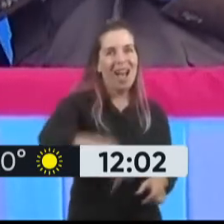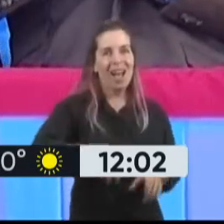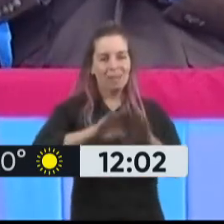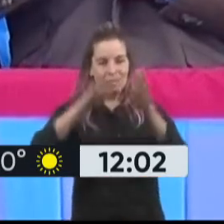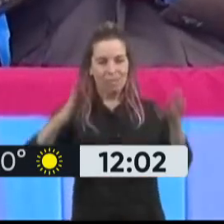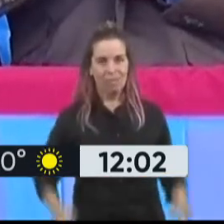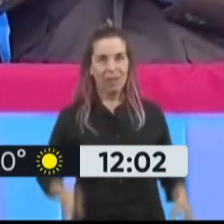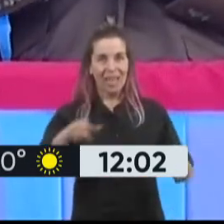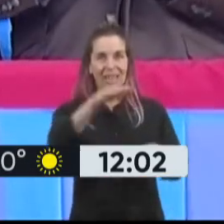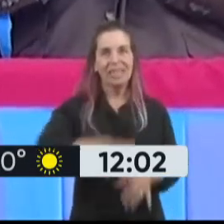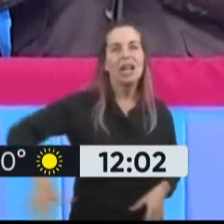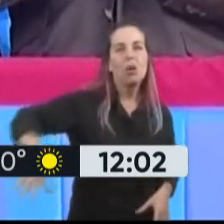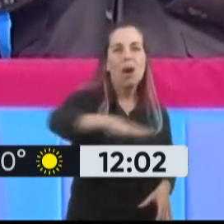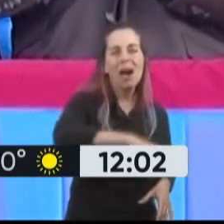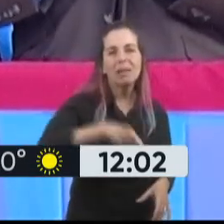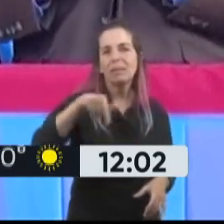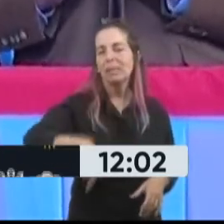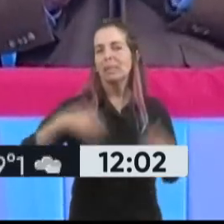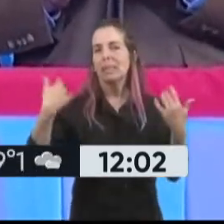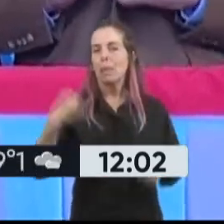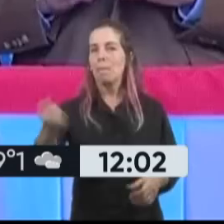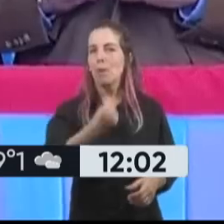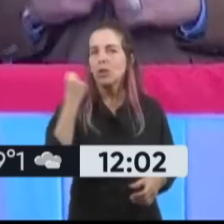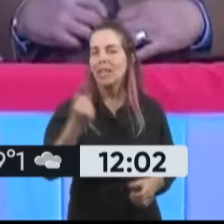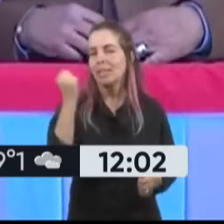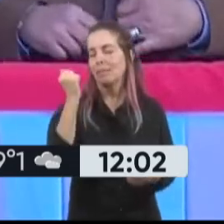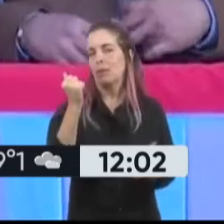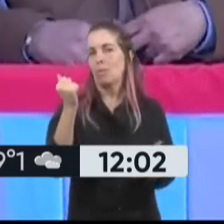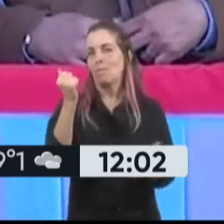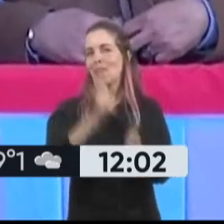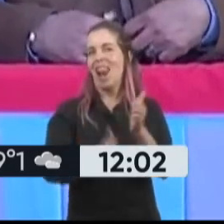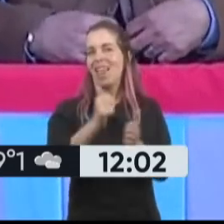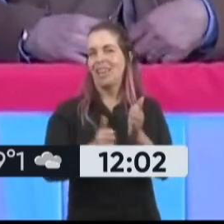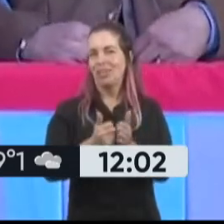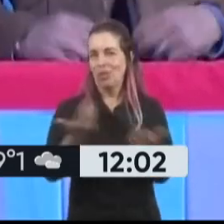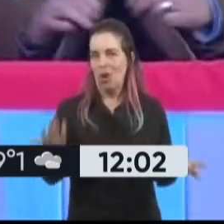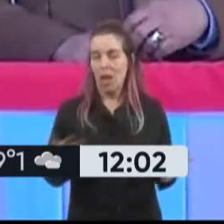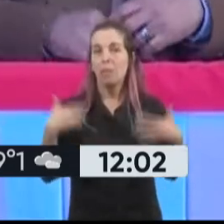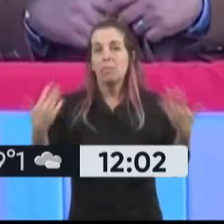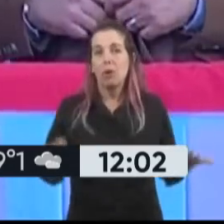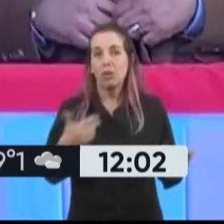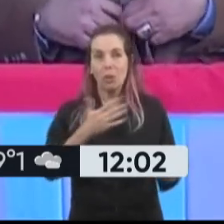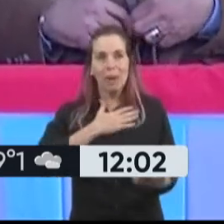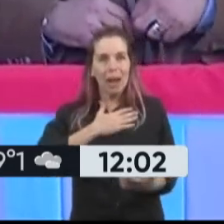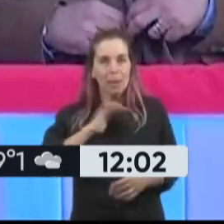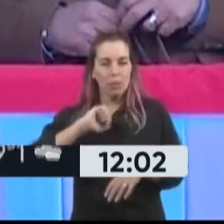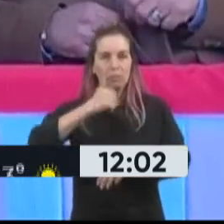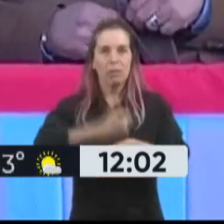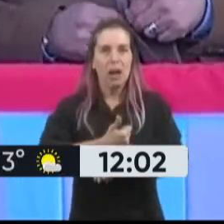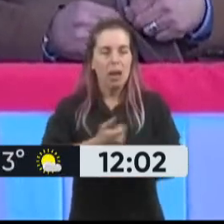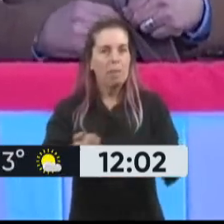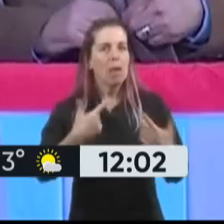esta institución han sido protagonistas de nuestra historia, con lo cual estar hoy aquí para mí me llena de